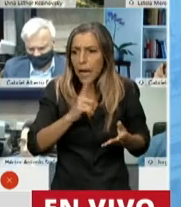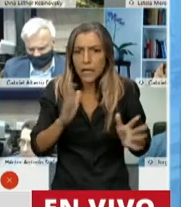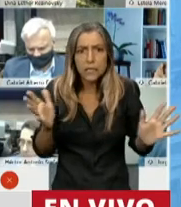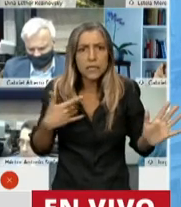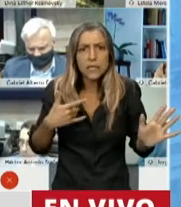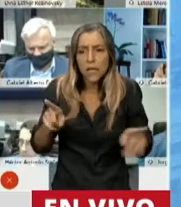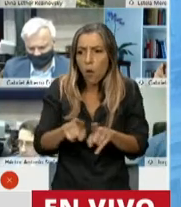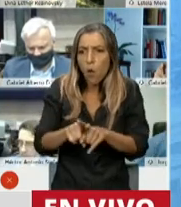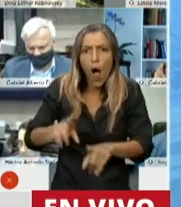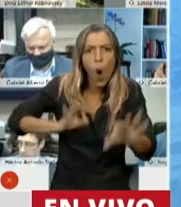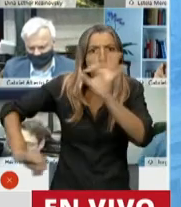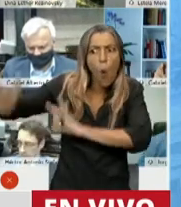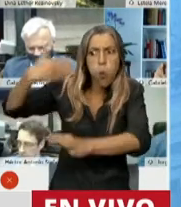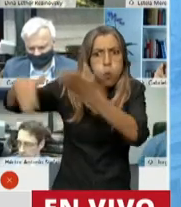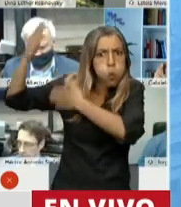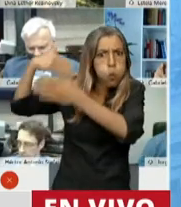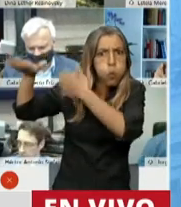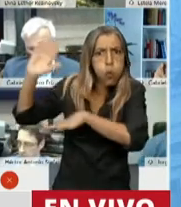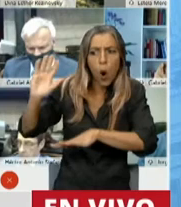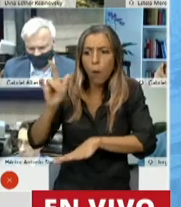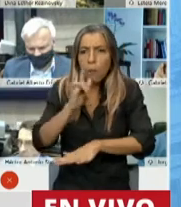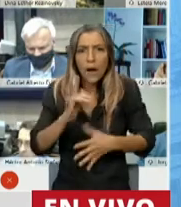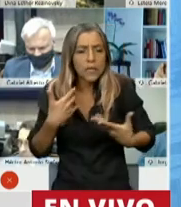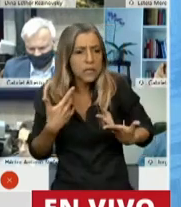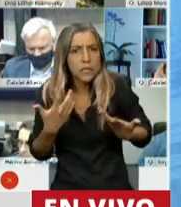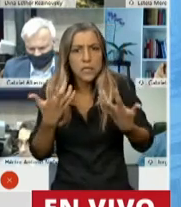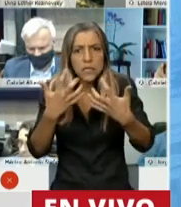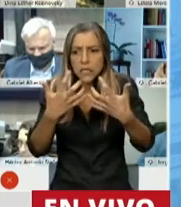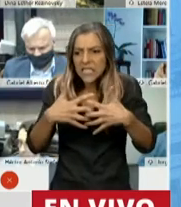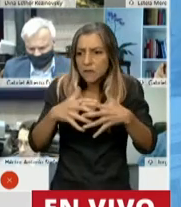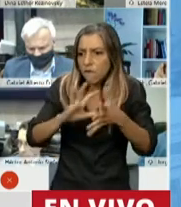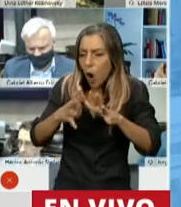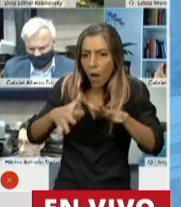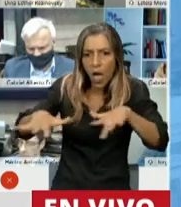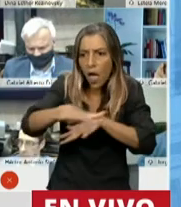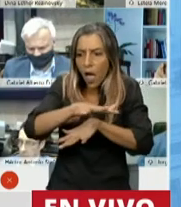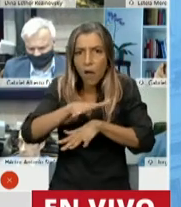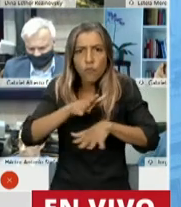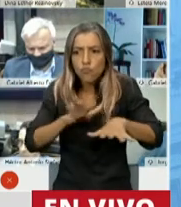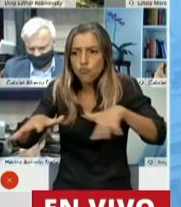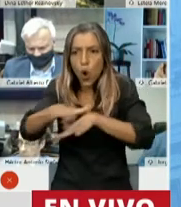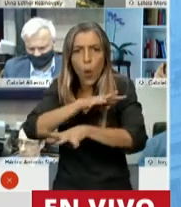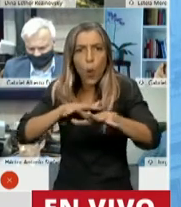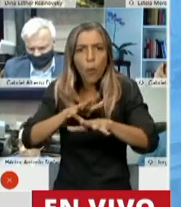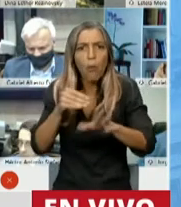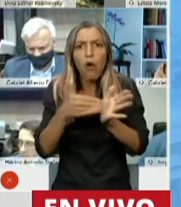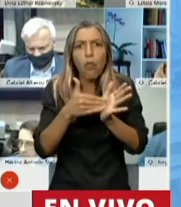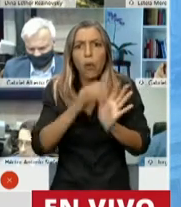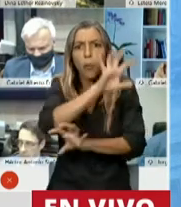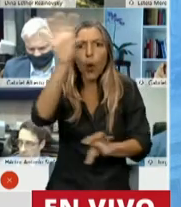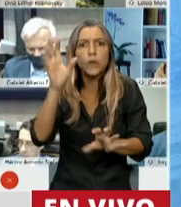repente parecía que estábamos en presencia de un sistema donde los estados reescribían las reglas a su